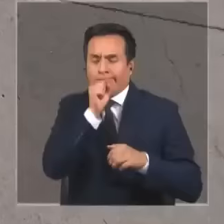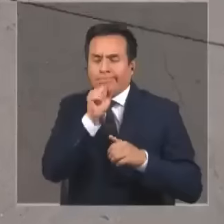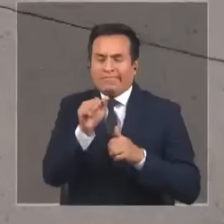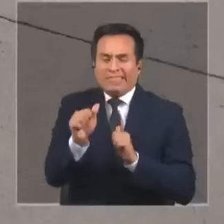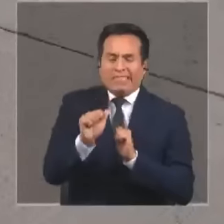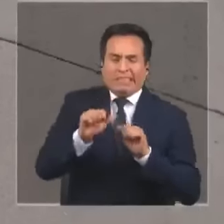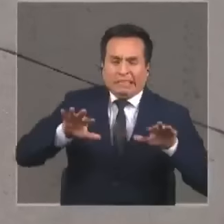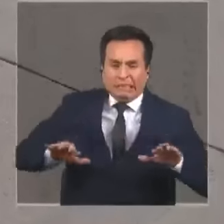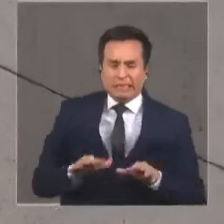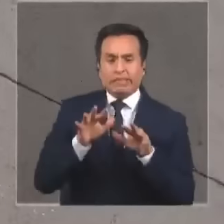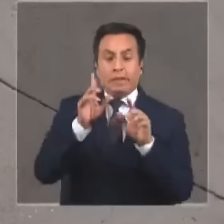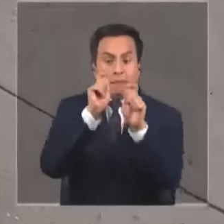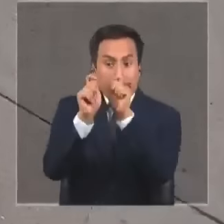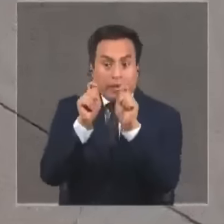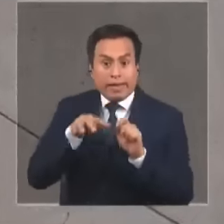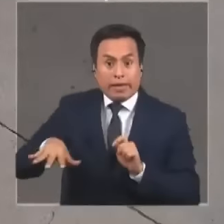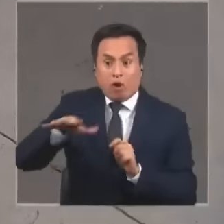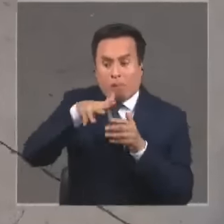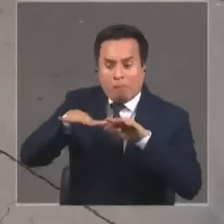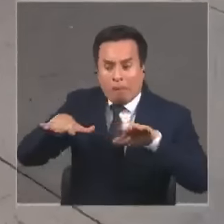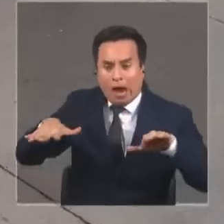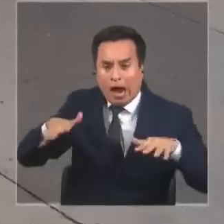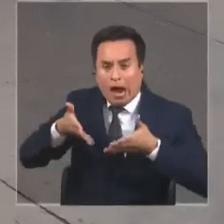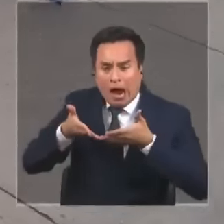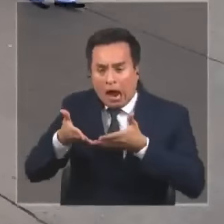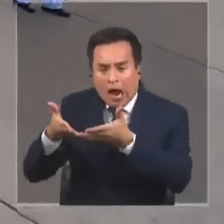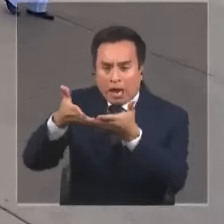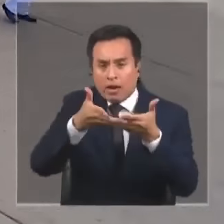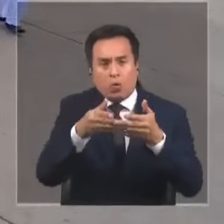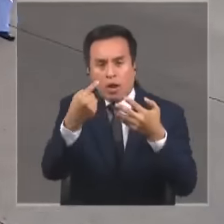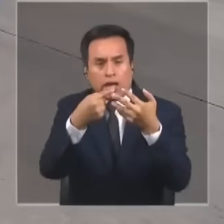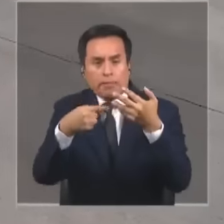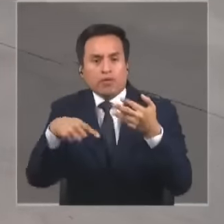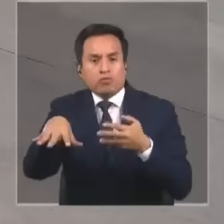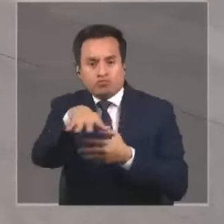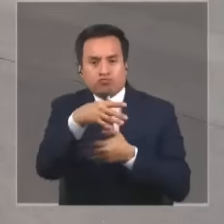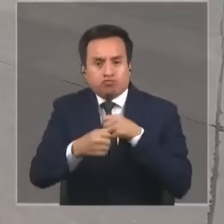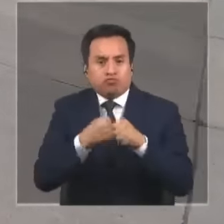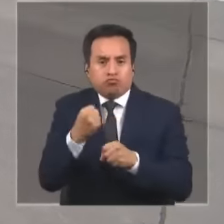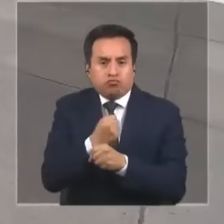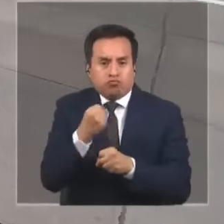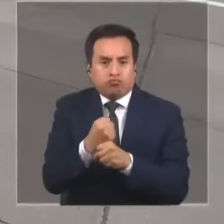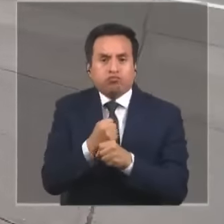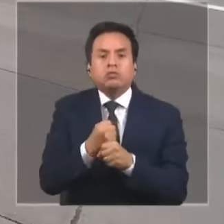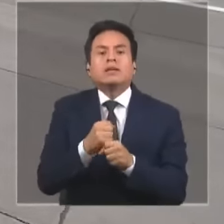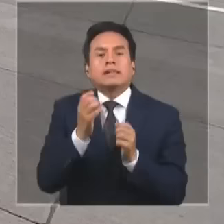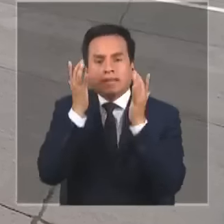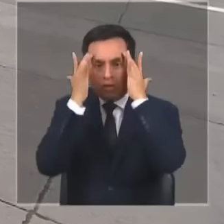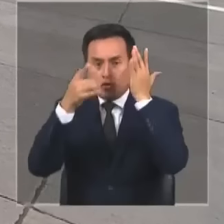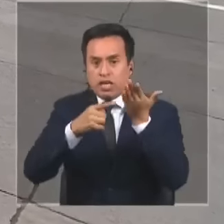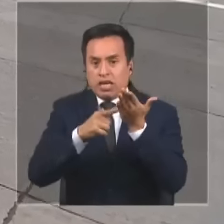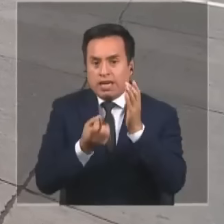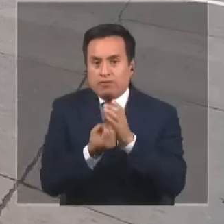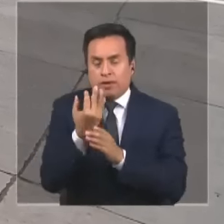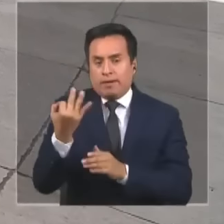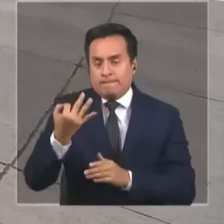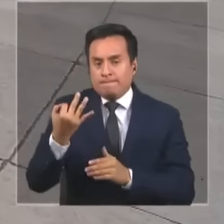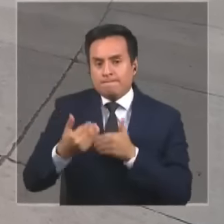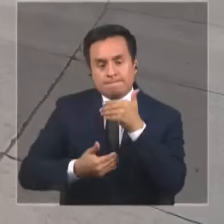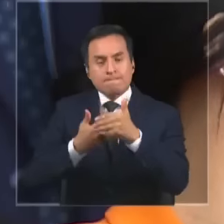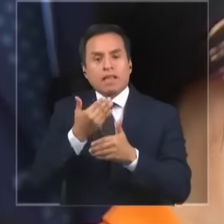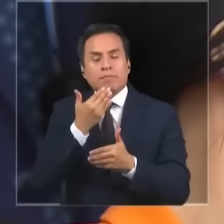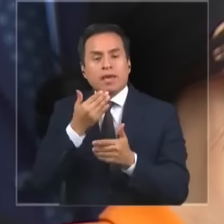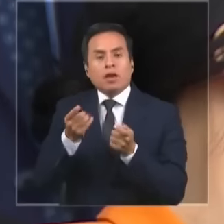fatiga y los peligros que impone el mar o cualquier medio en el que operen, dominar tecnologías de última generación